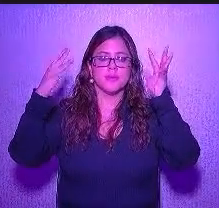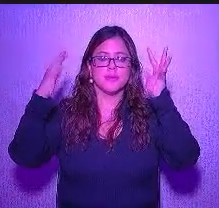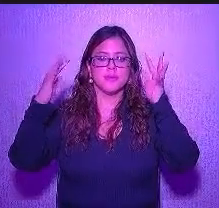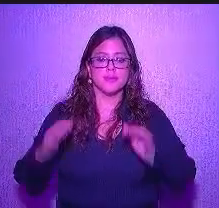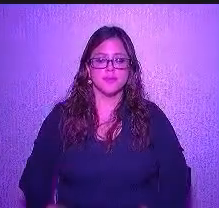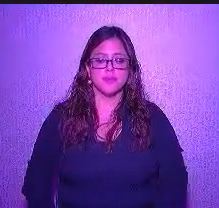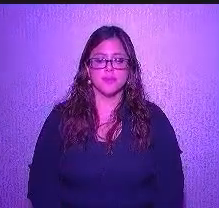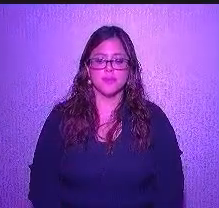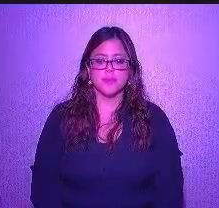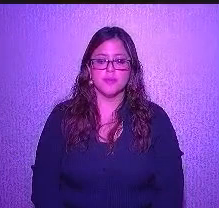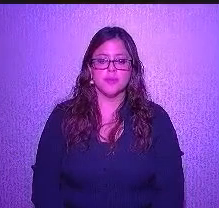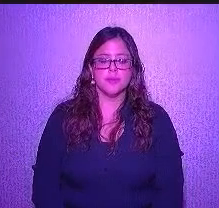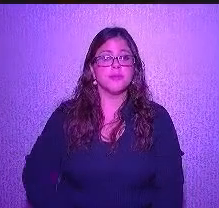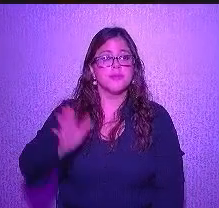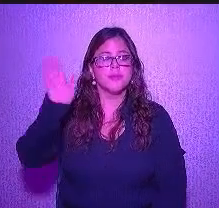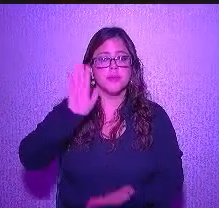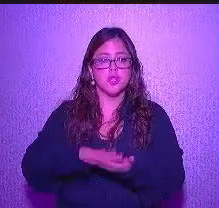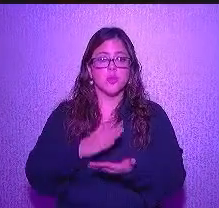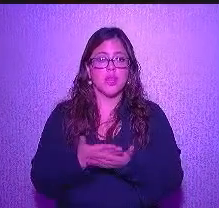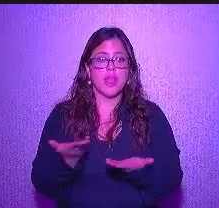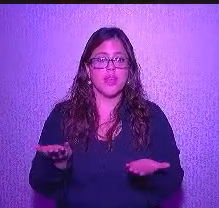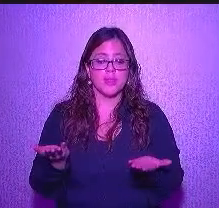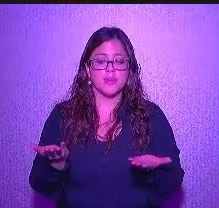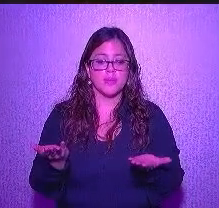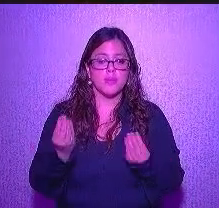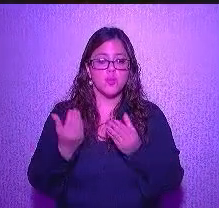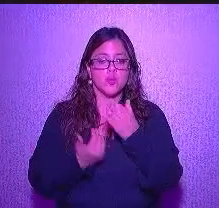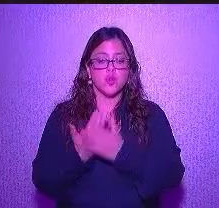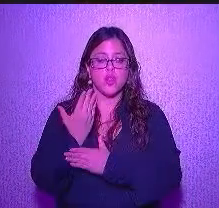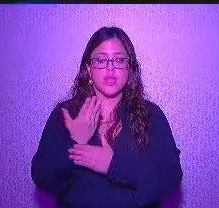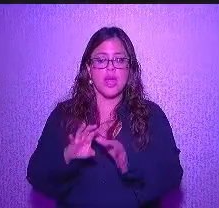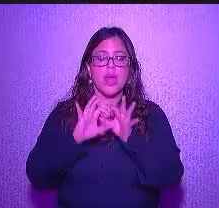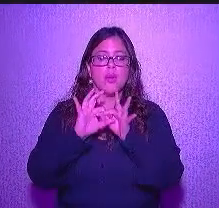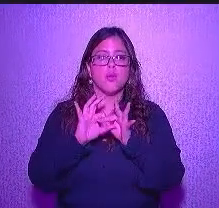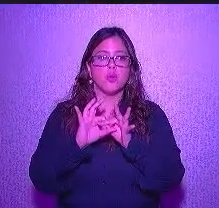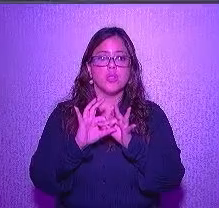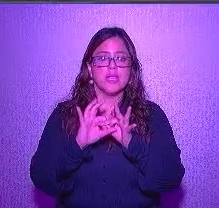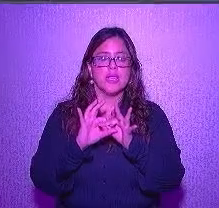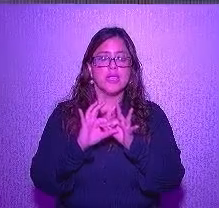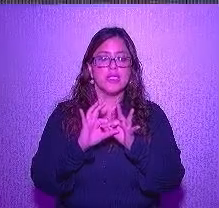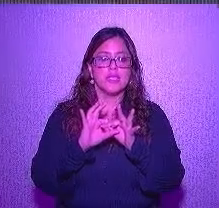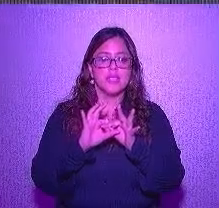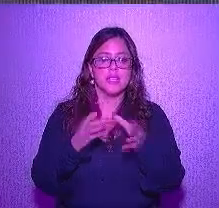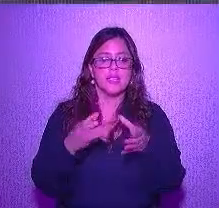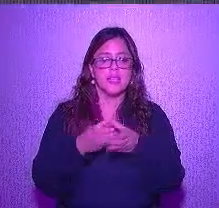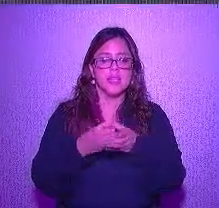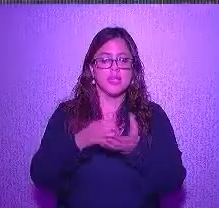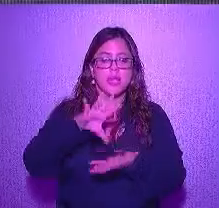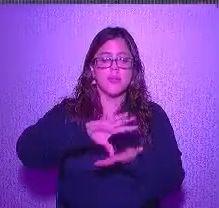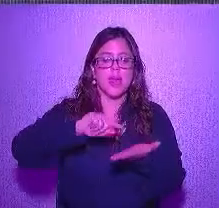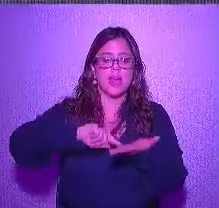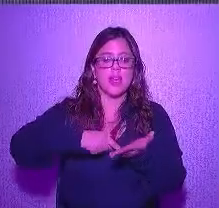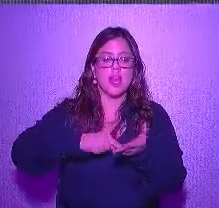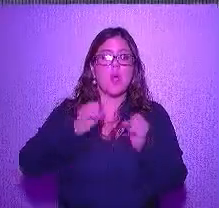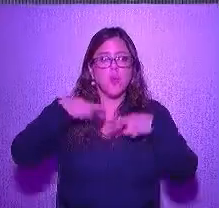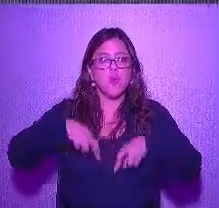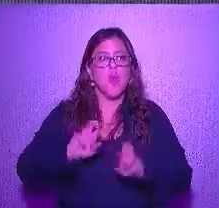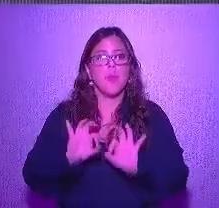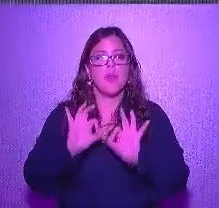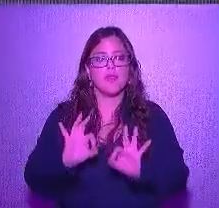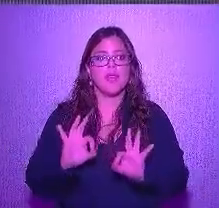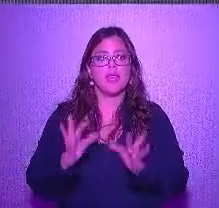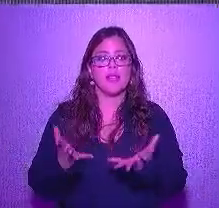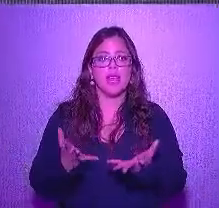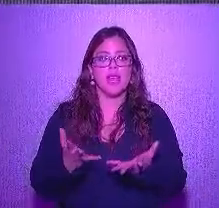para Hola cómo están Buenos días gracias a la organización de som país digital por esta oportunidad fantástica es un